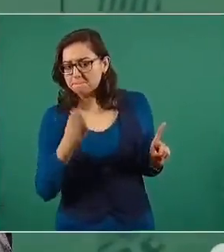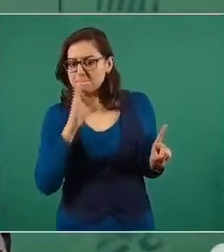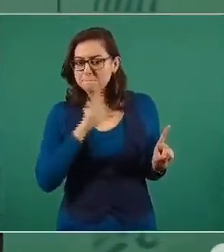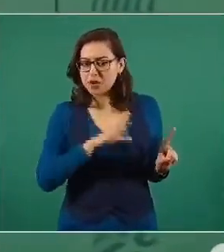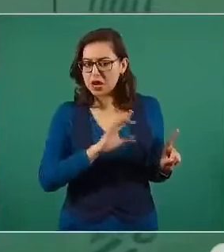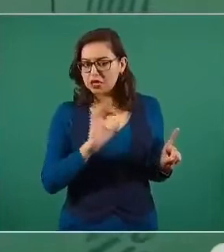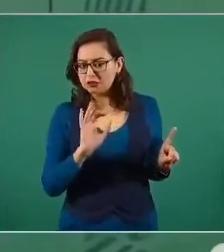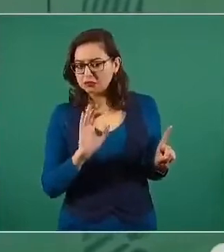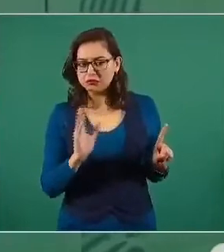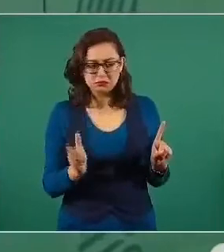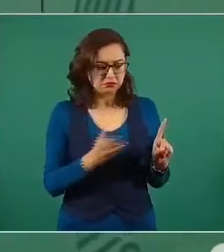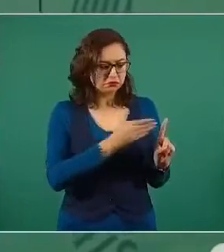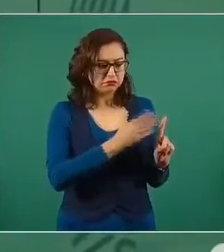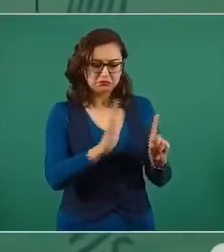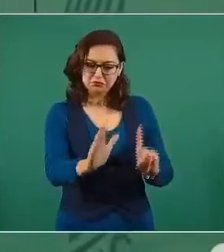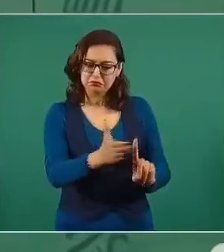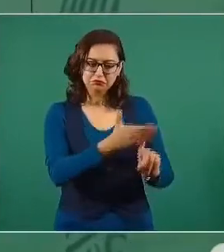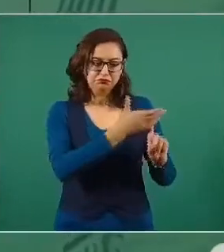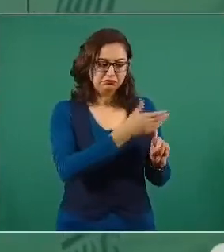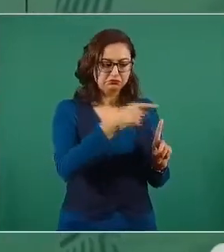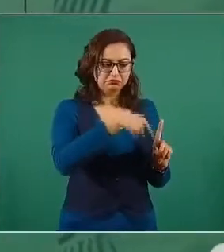termina de